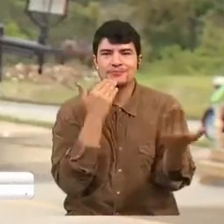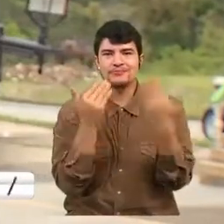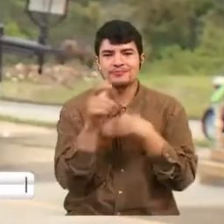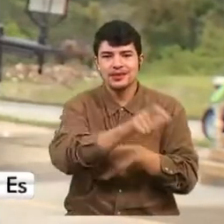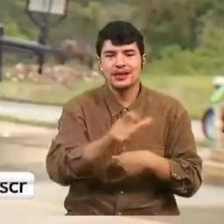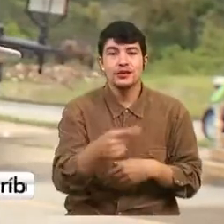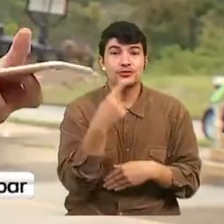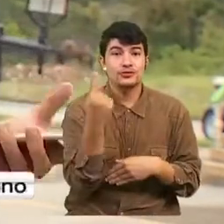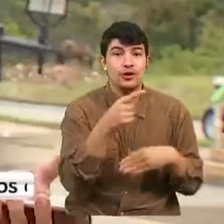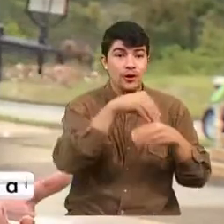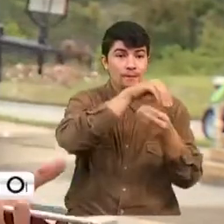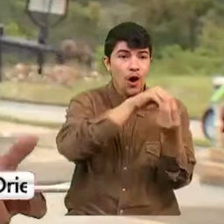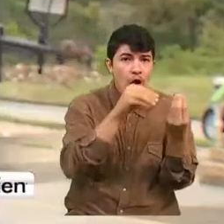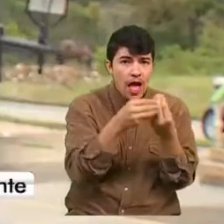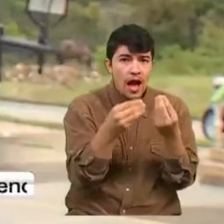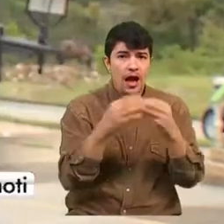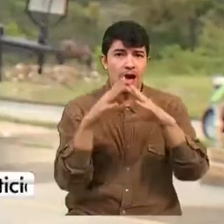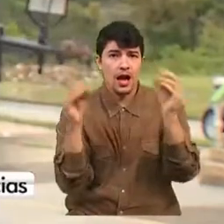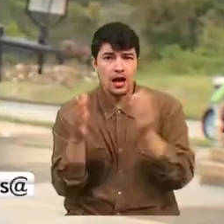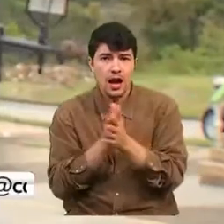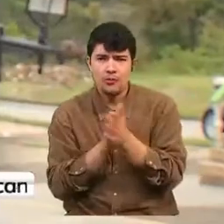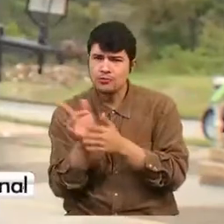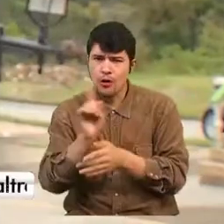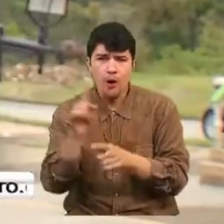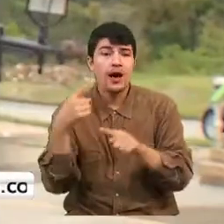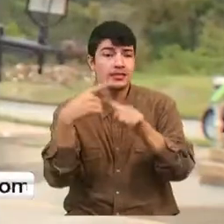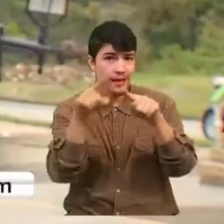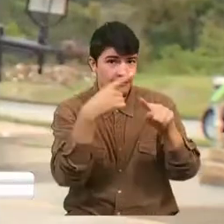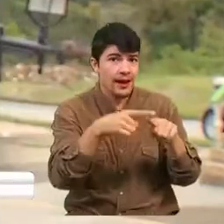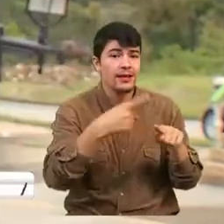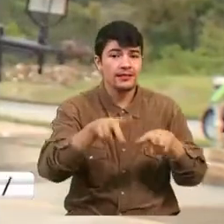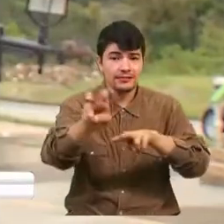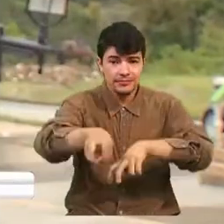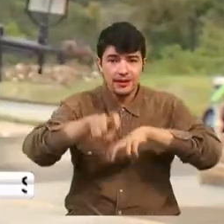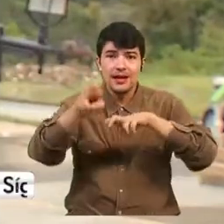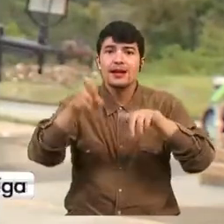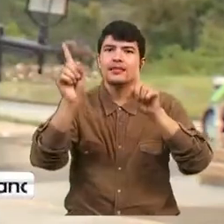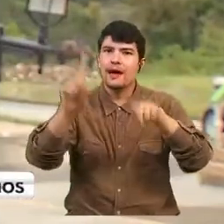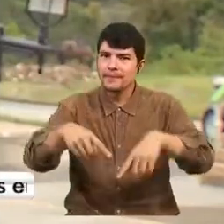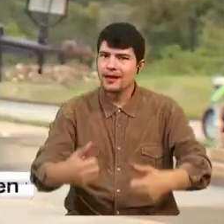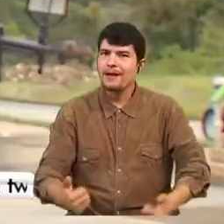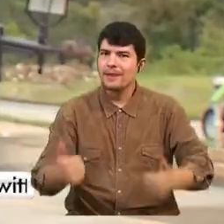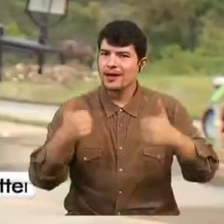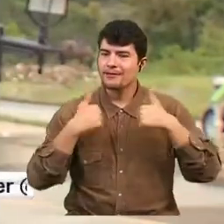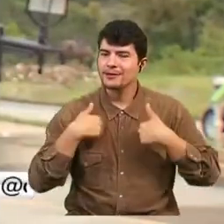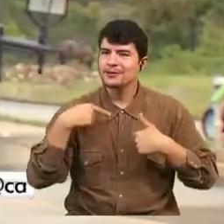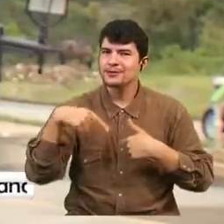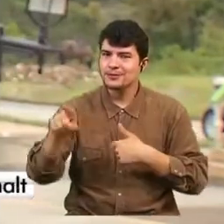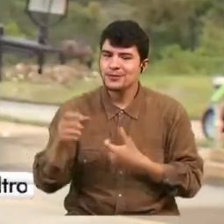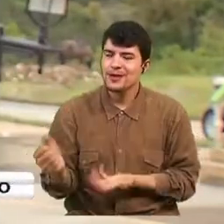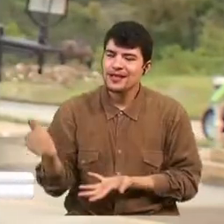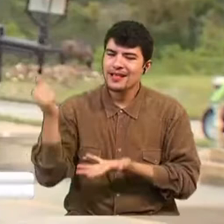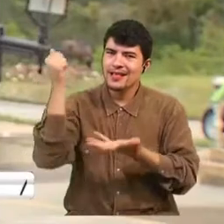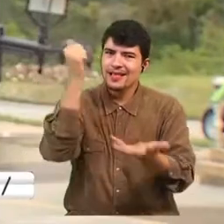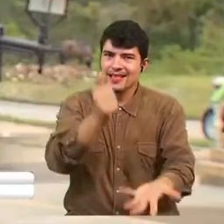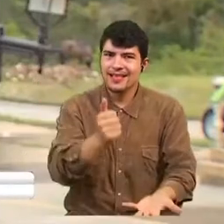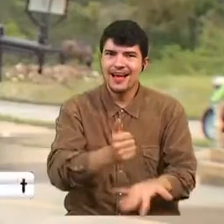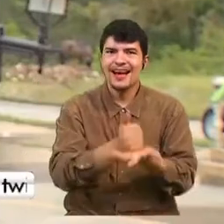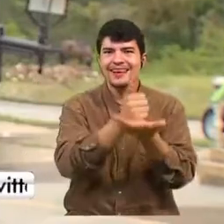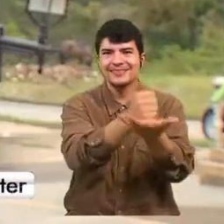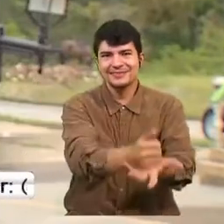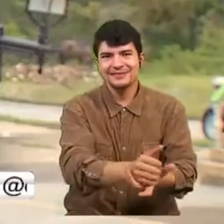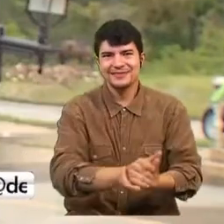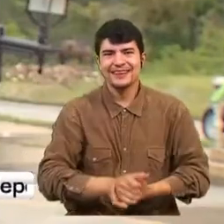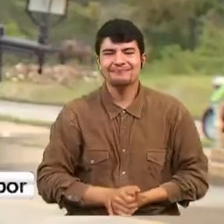mora y cacao, sino de diferentes cultivos que también se van a beneficiar con esta entrega de ayudas.